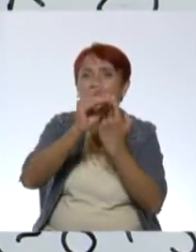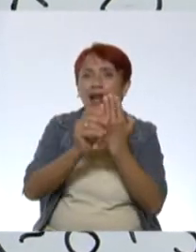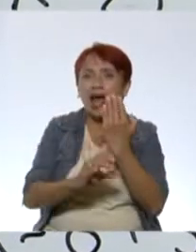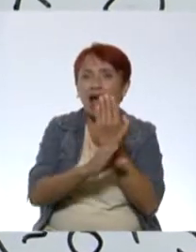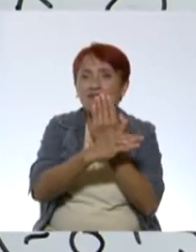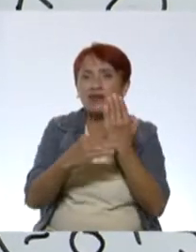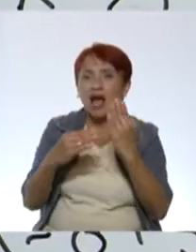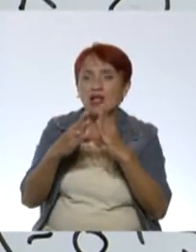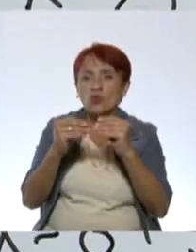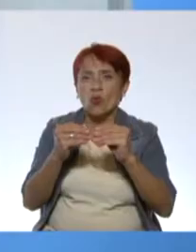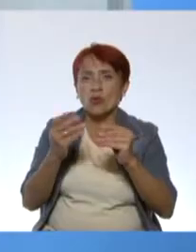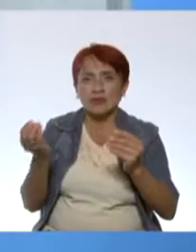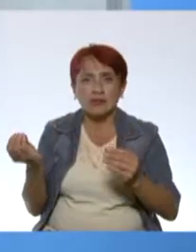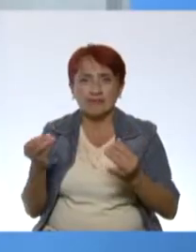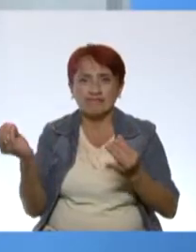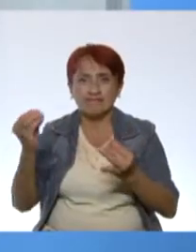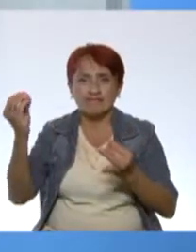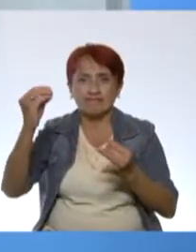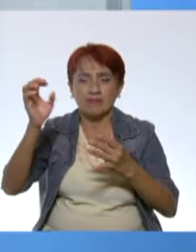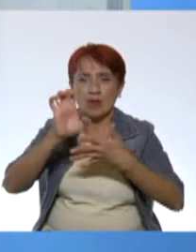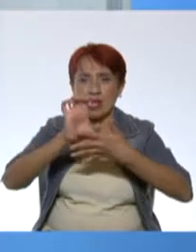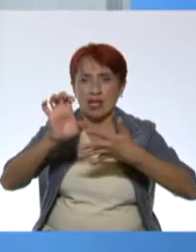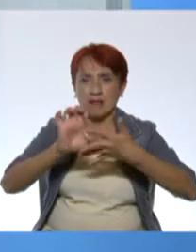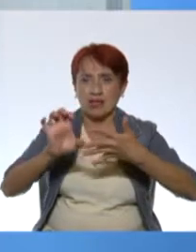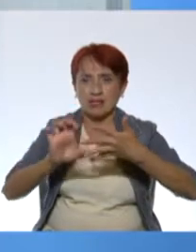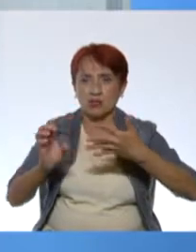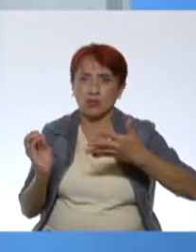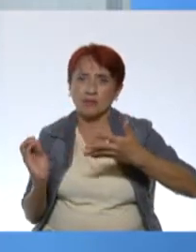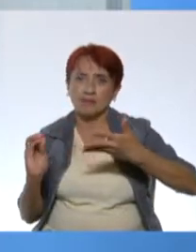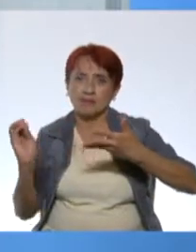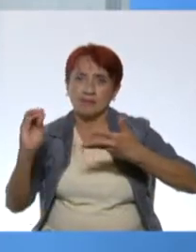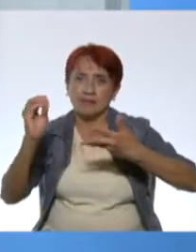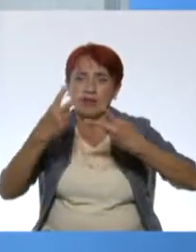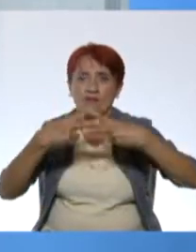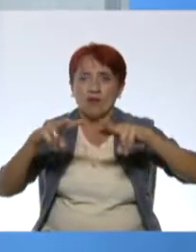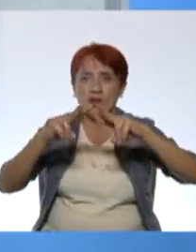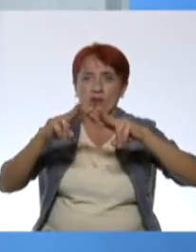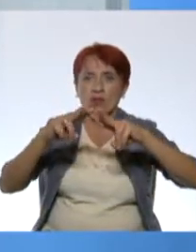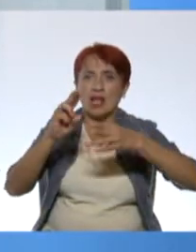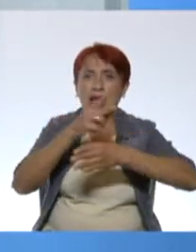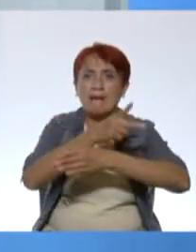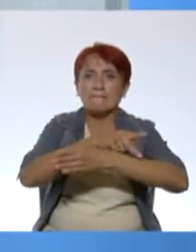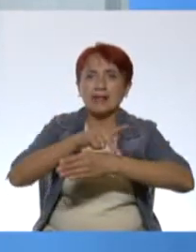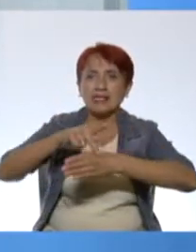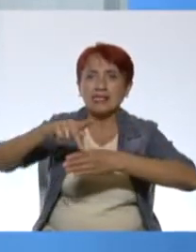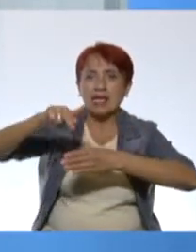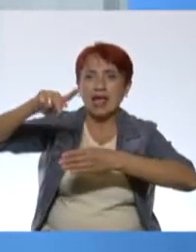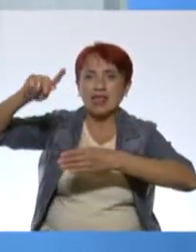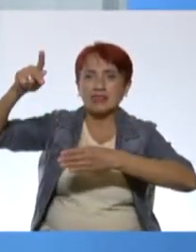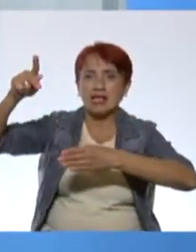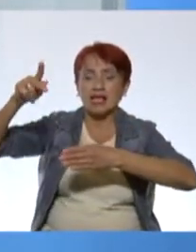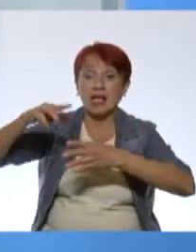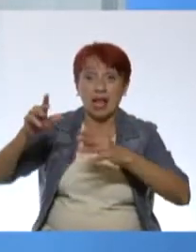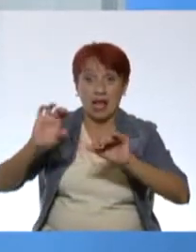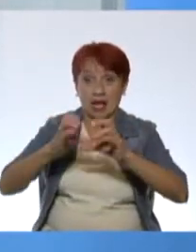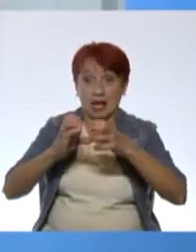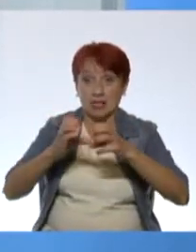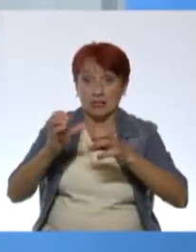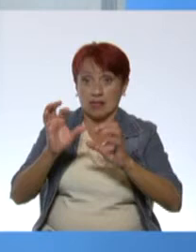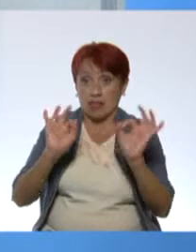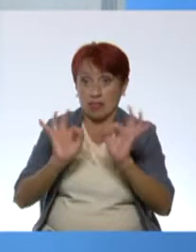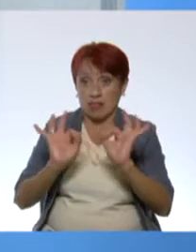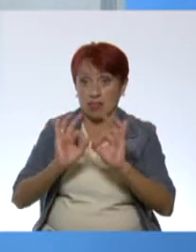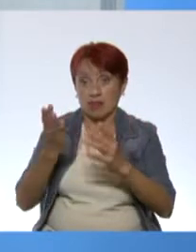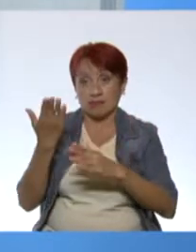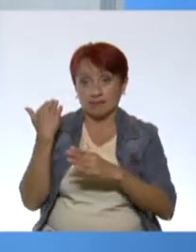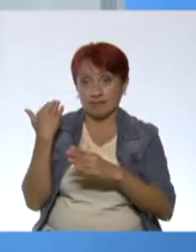gráfica. Fíjense que ahora lo que le estamos es agregando un elemento adicional, que es el valor de la pendiente. En las clases pasadas no los daban